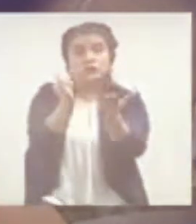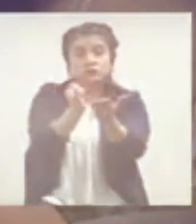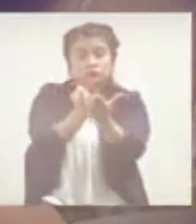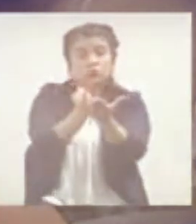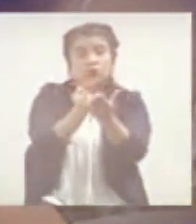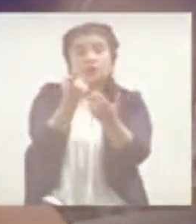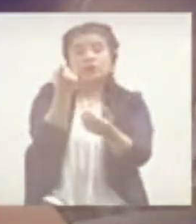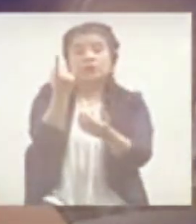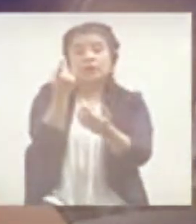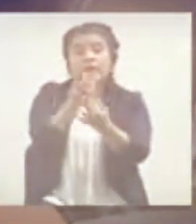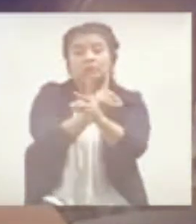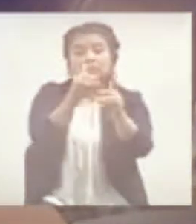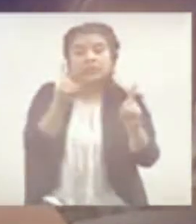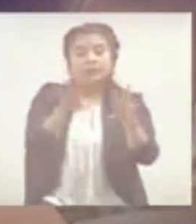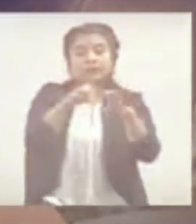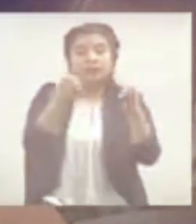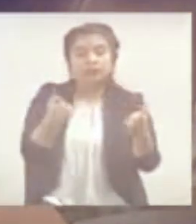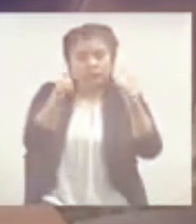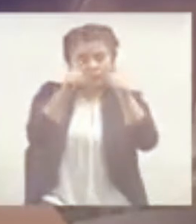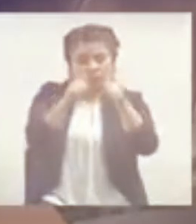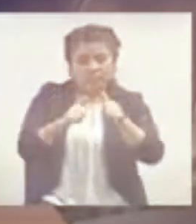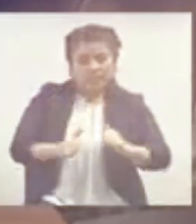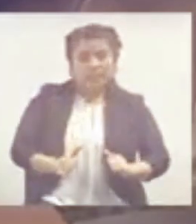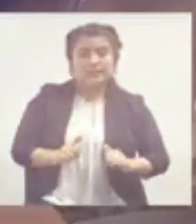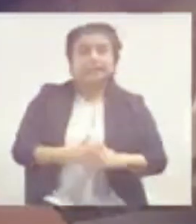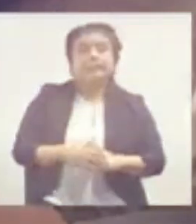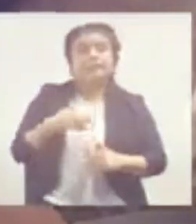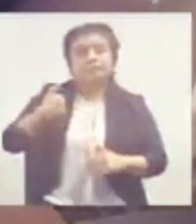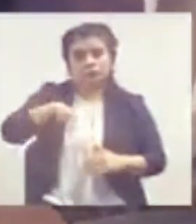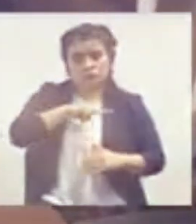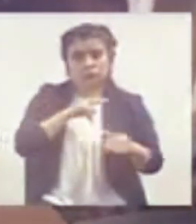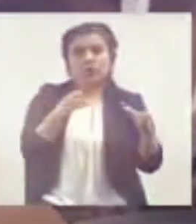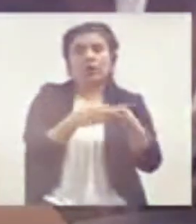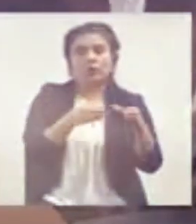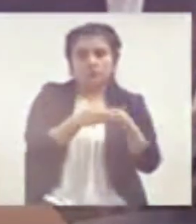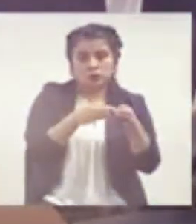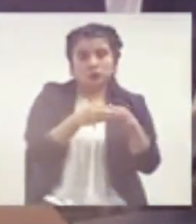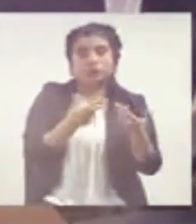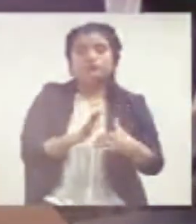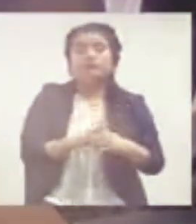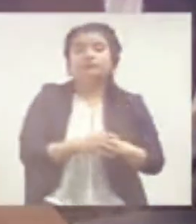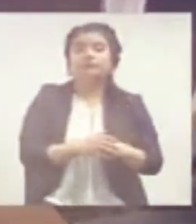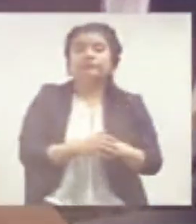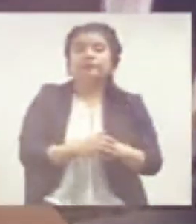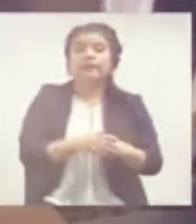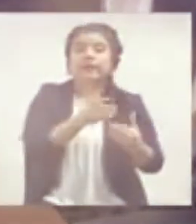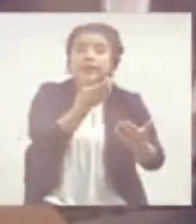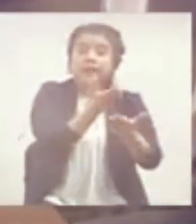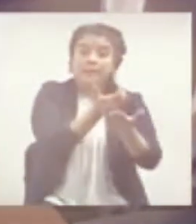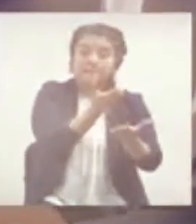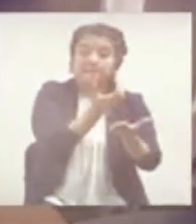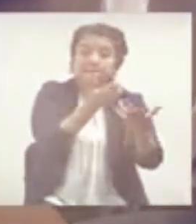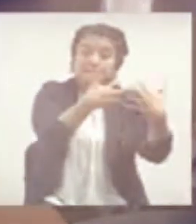lo cual pues fue sujeto de análisis por parte de la comisión. En la Comisión de Pequeña y Mediana Empresa